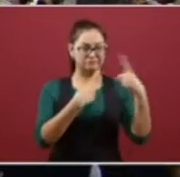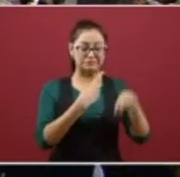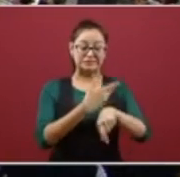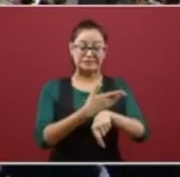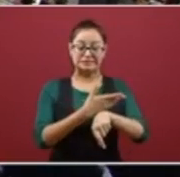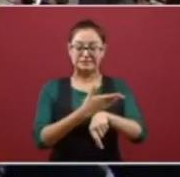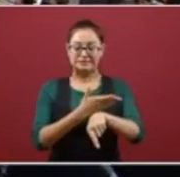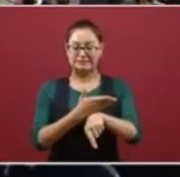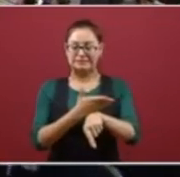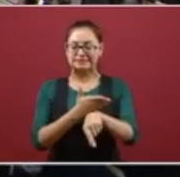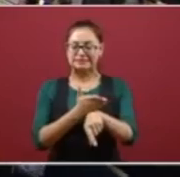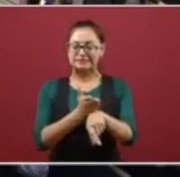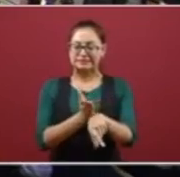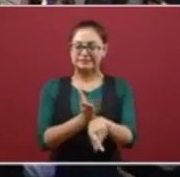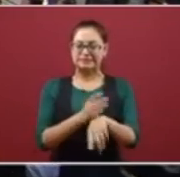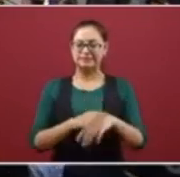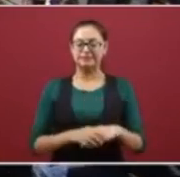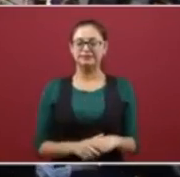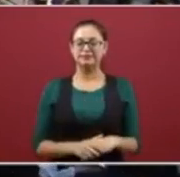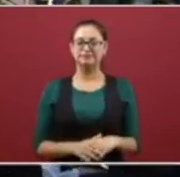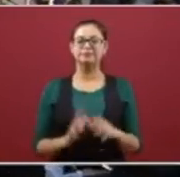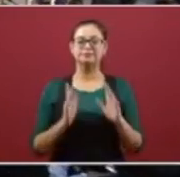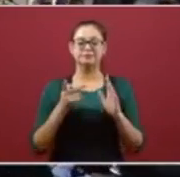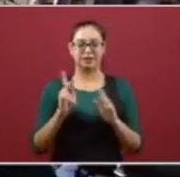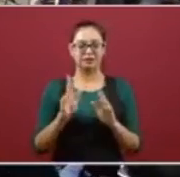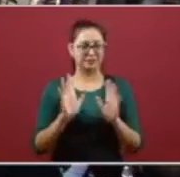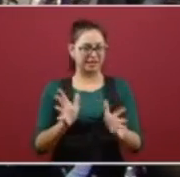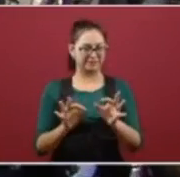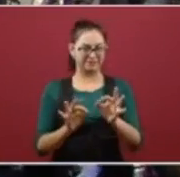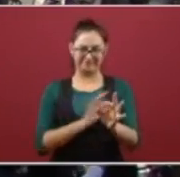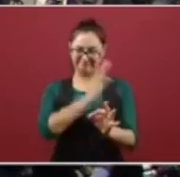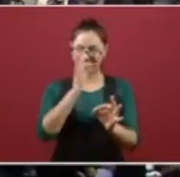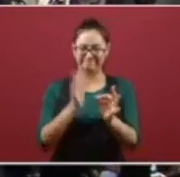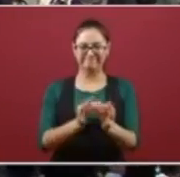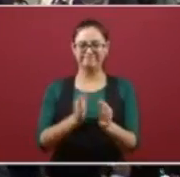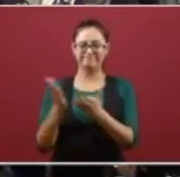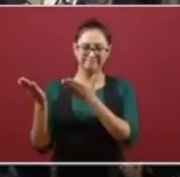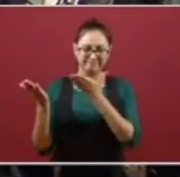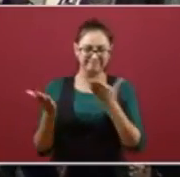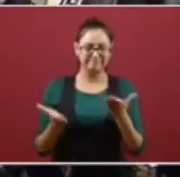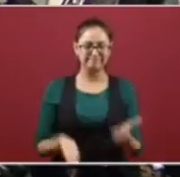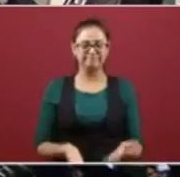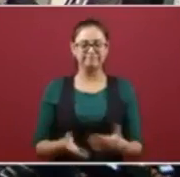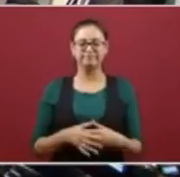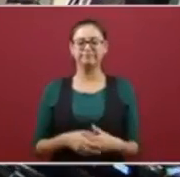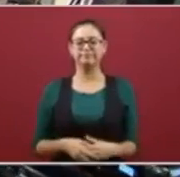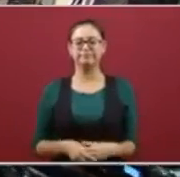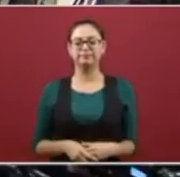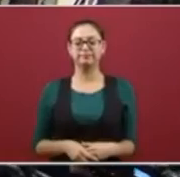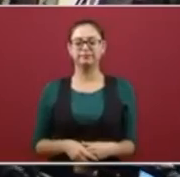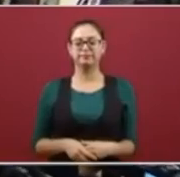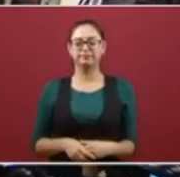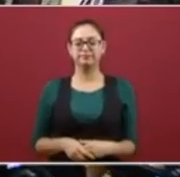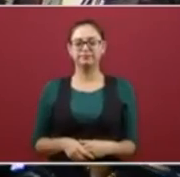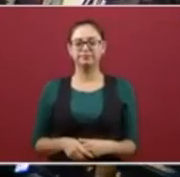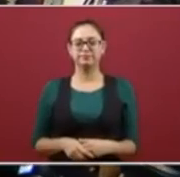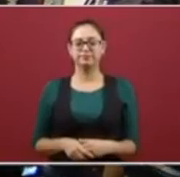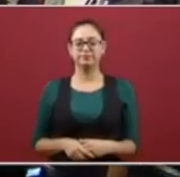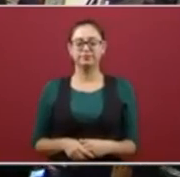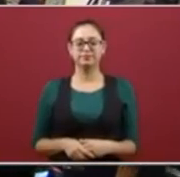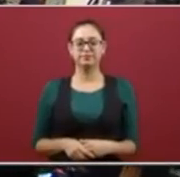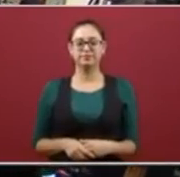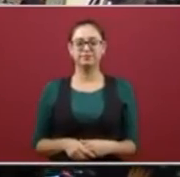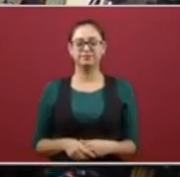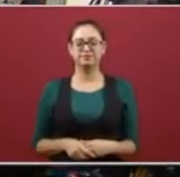El presidente Andrés Manuel López Obrador informó que las recientes reformas constitucionales buscan acabar con los delitos electorales y recuperar los